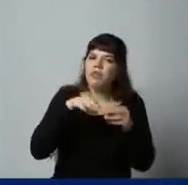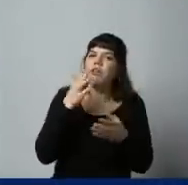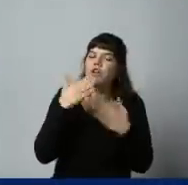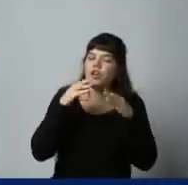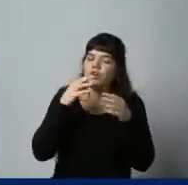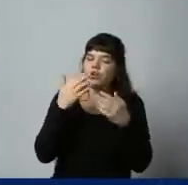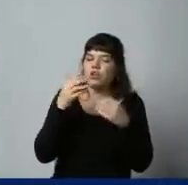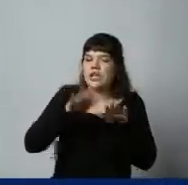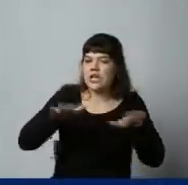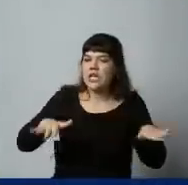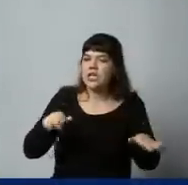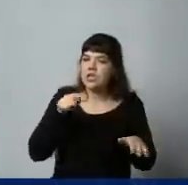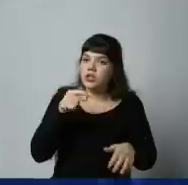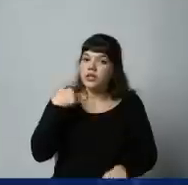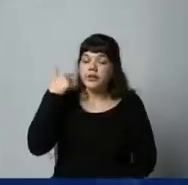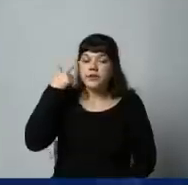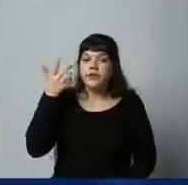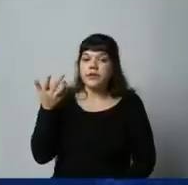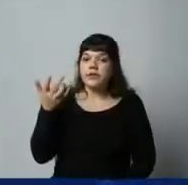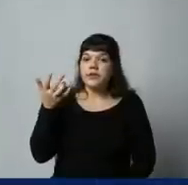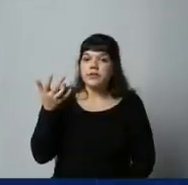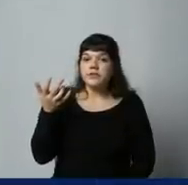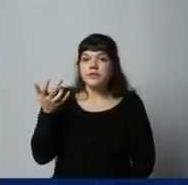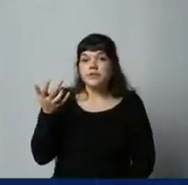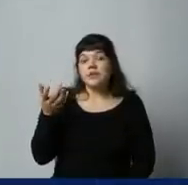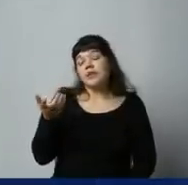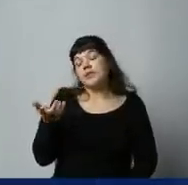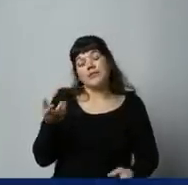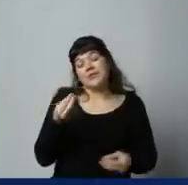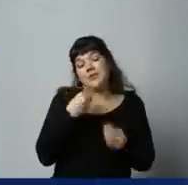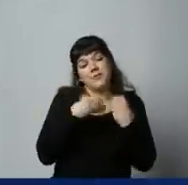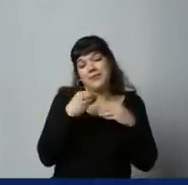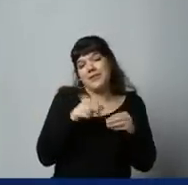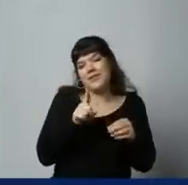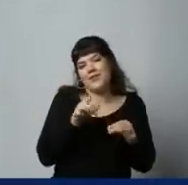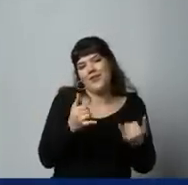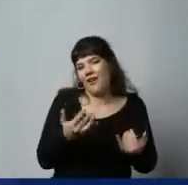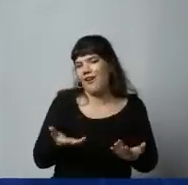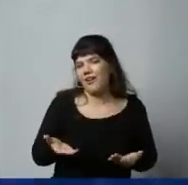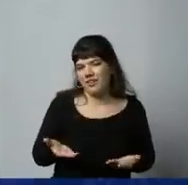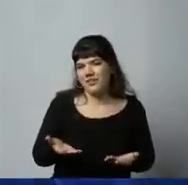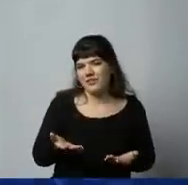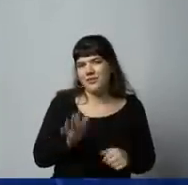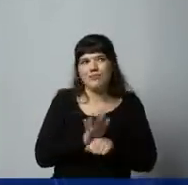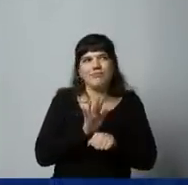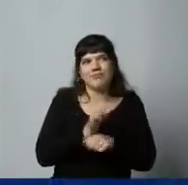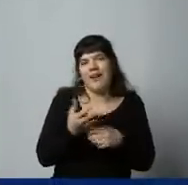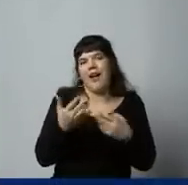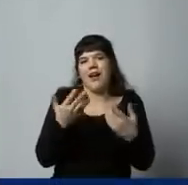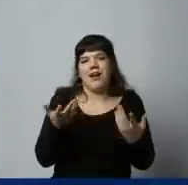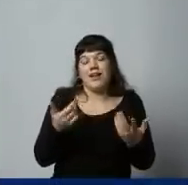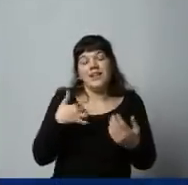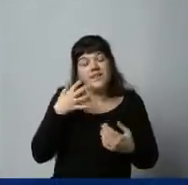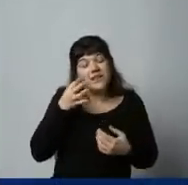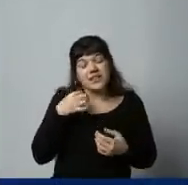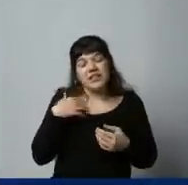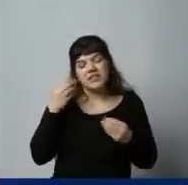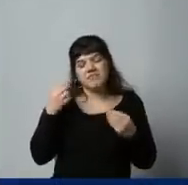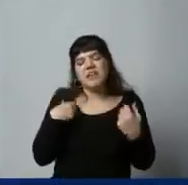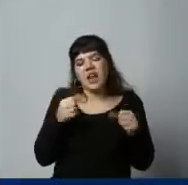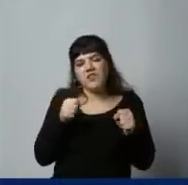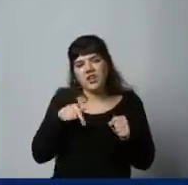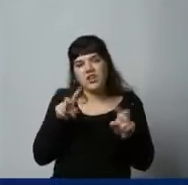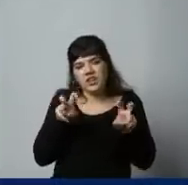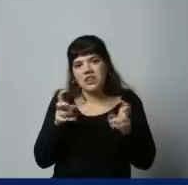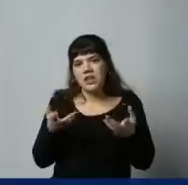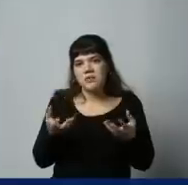niños yo traducido al barrio le diría con la comida de los niños no se jode No la verdad que me pone nervioso este tema Quiero